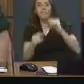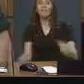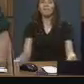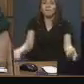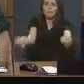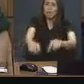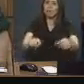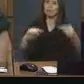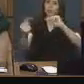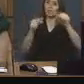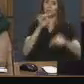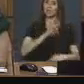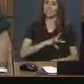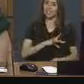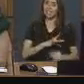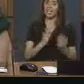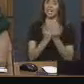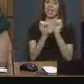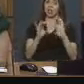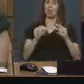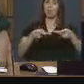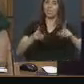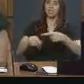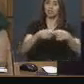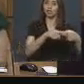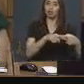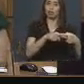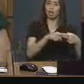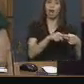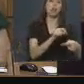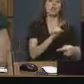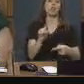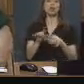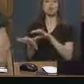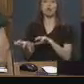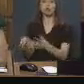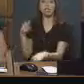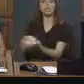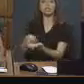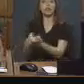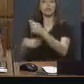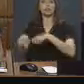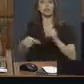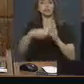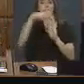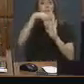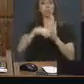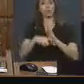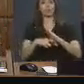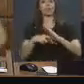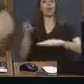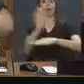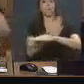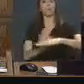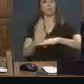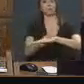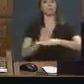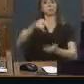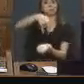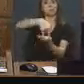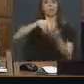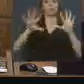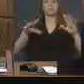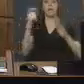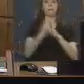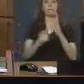en Chile a la educación como un derecho social y no como un bien de consumo. Este proyecto lleva más de 10 meses paralizado por